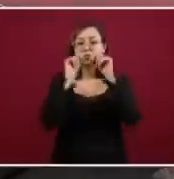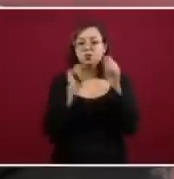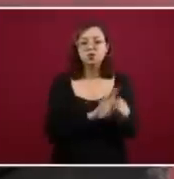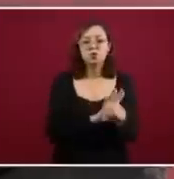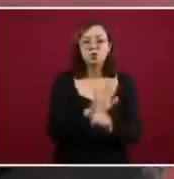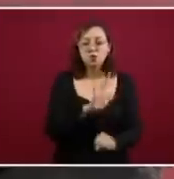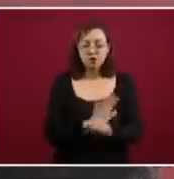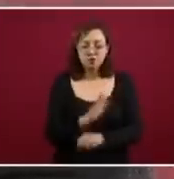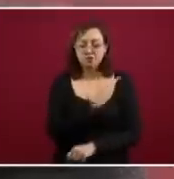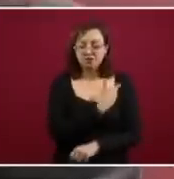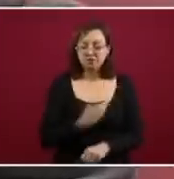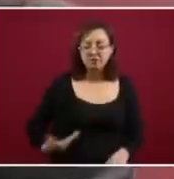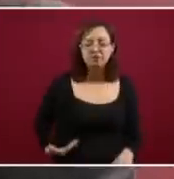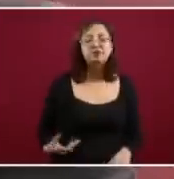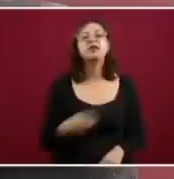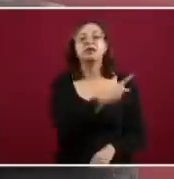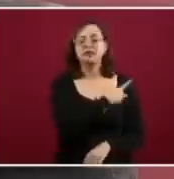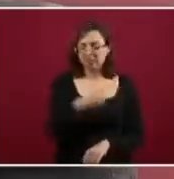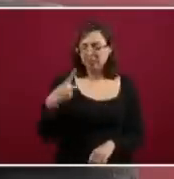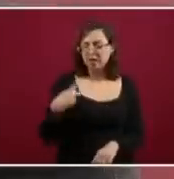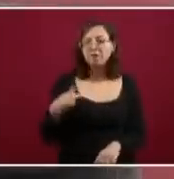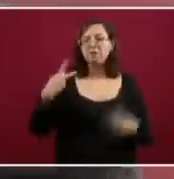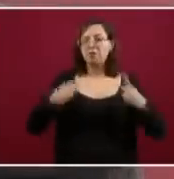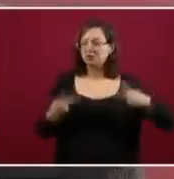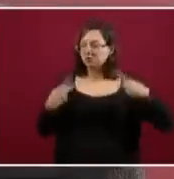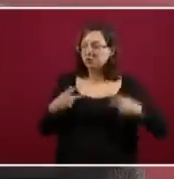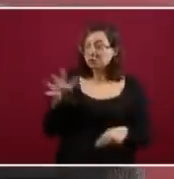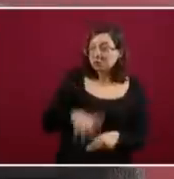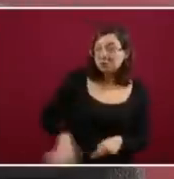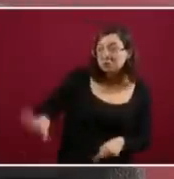tiene que someterse a la revocación del mandato